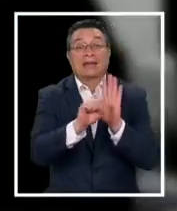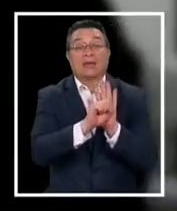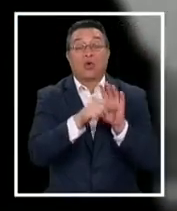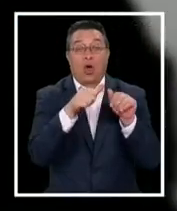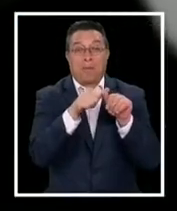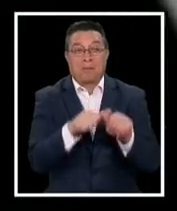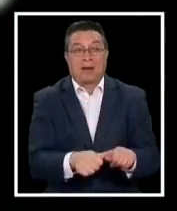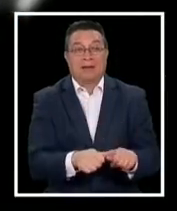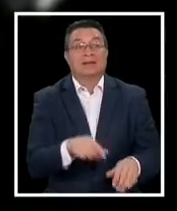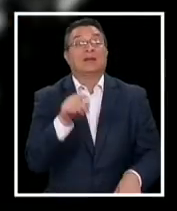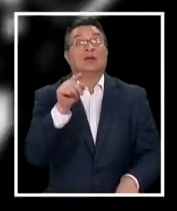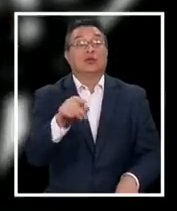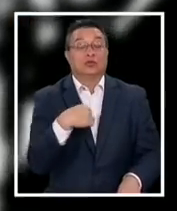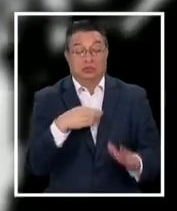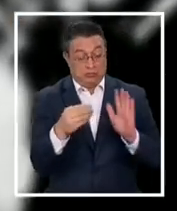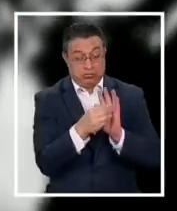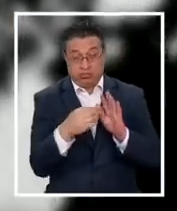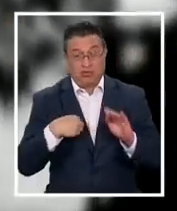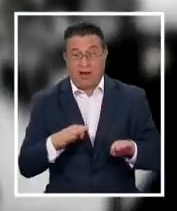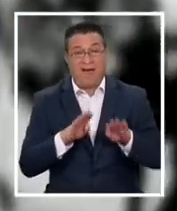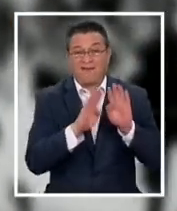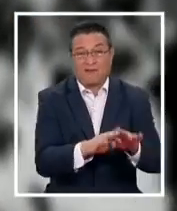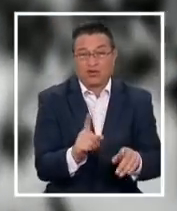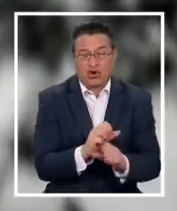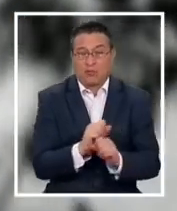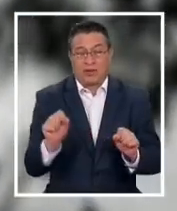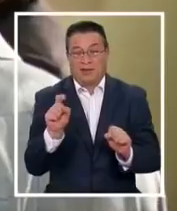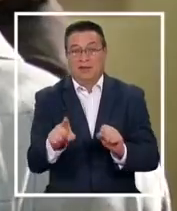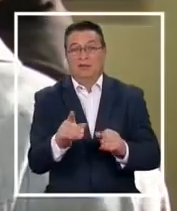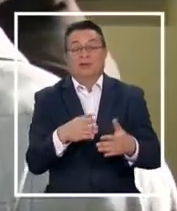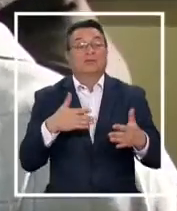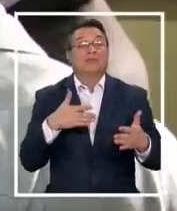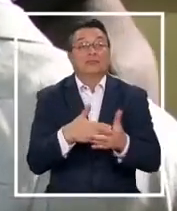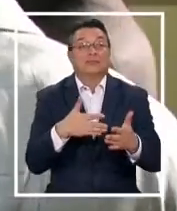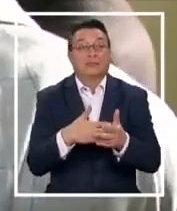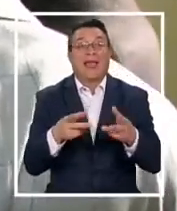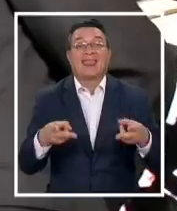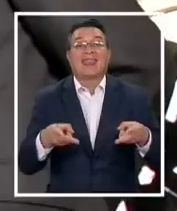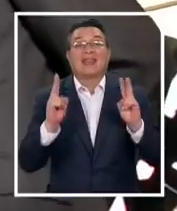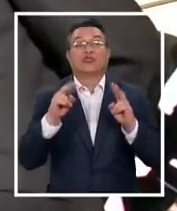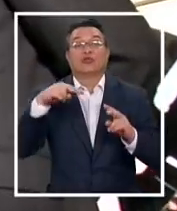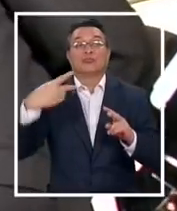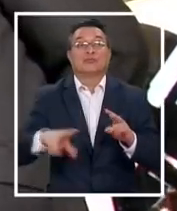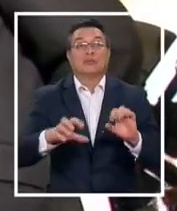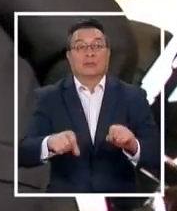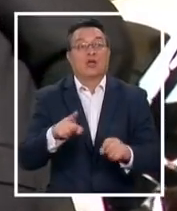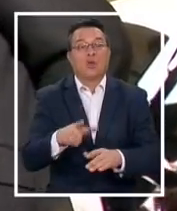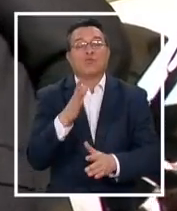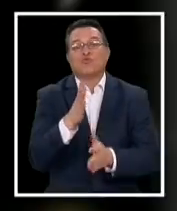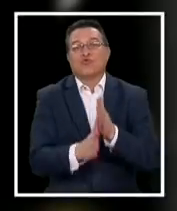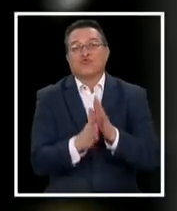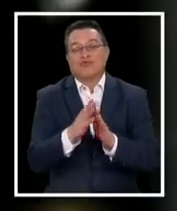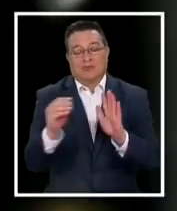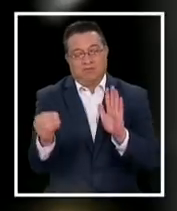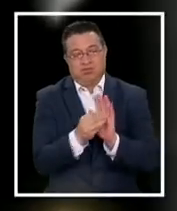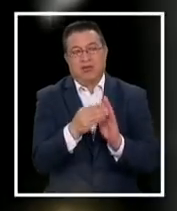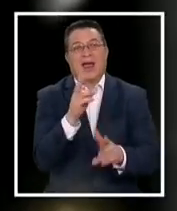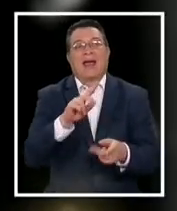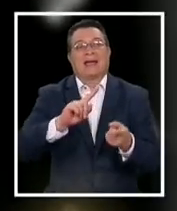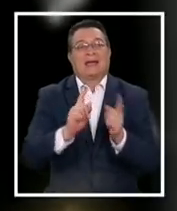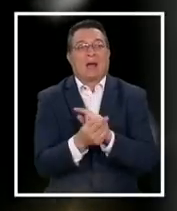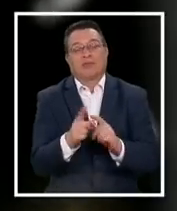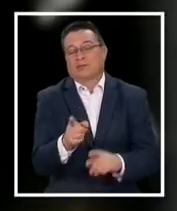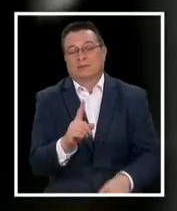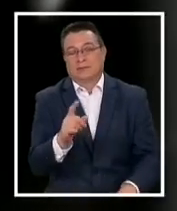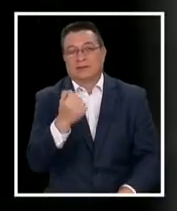permanente. Con esta indicación yo no puedo votar a favor, porque con esto se limita el derecho de propiedad. Yo creo que fue muy apresurado este cambio que